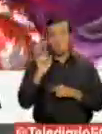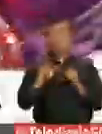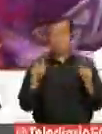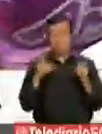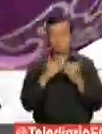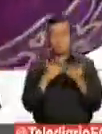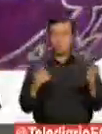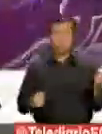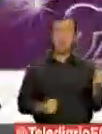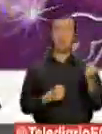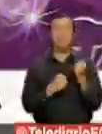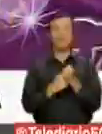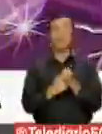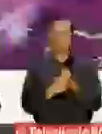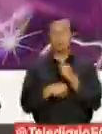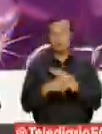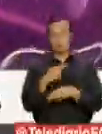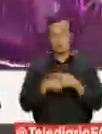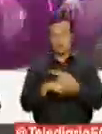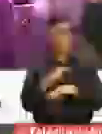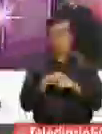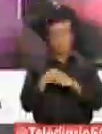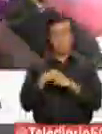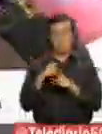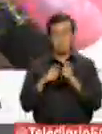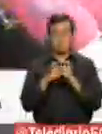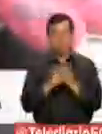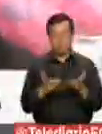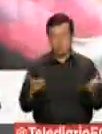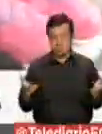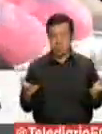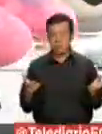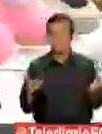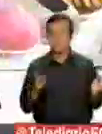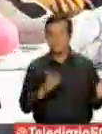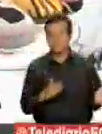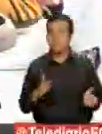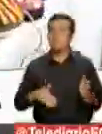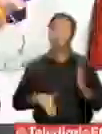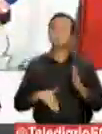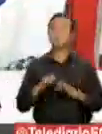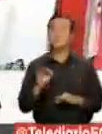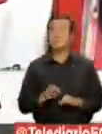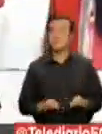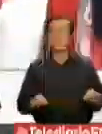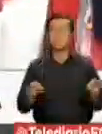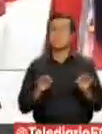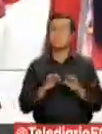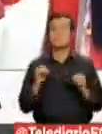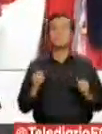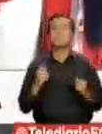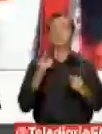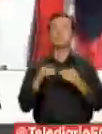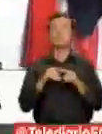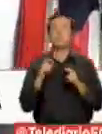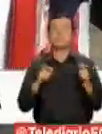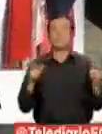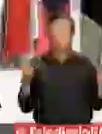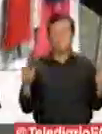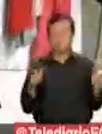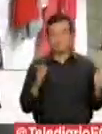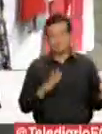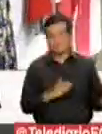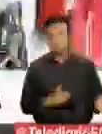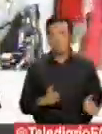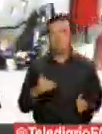pues, apoyamos al emprendimiento de nuestros ecuatorianos y al mismo tiempo vamos a sorprender a nuestros seres queridos